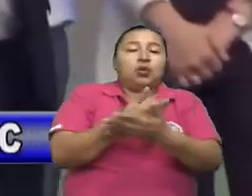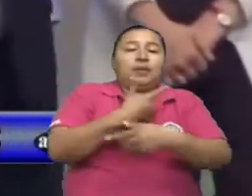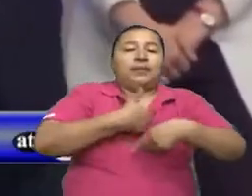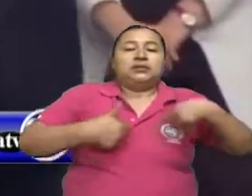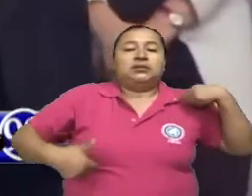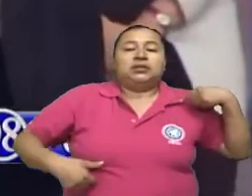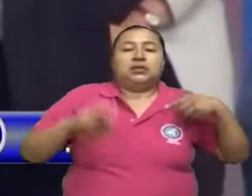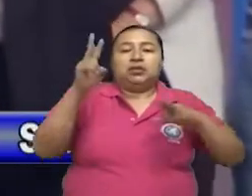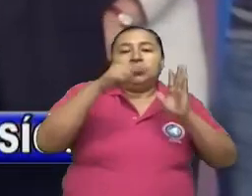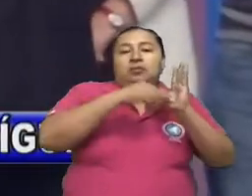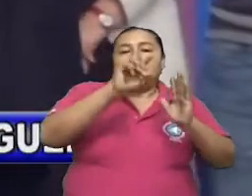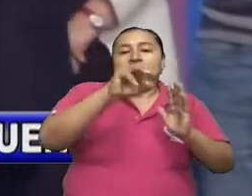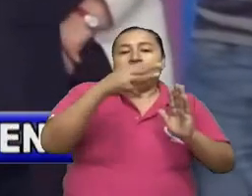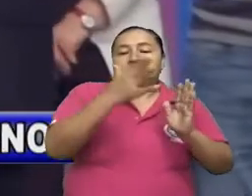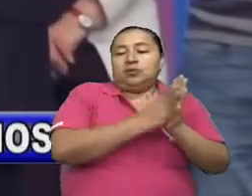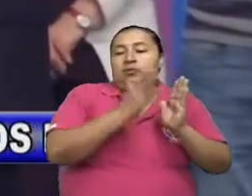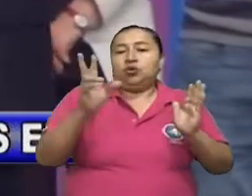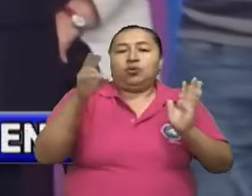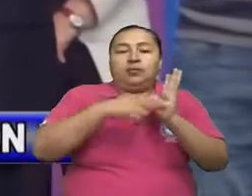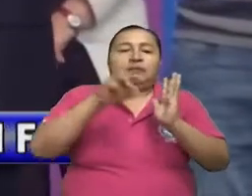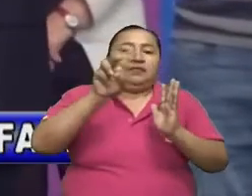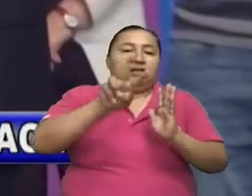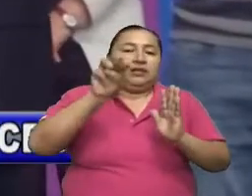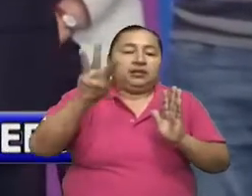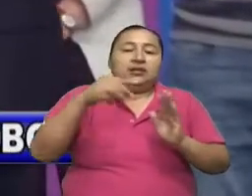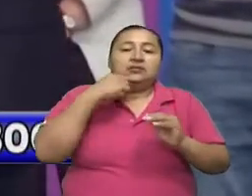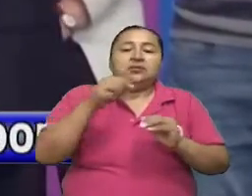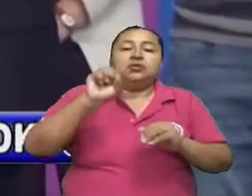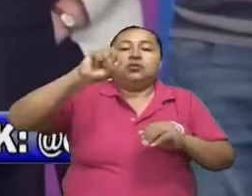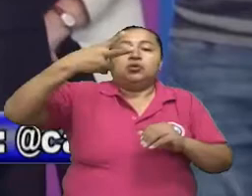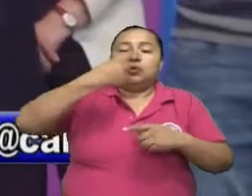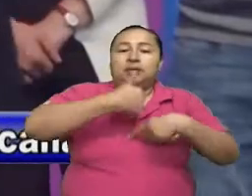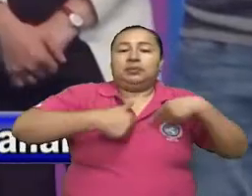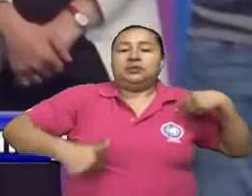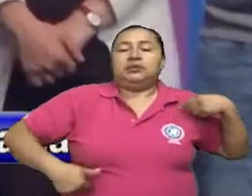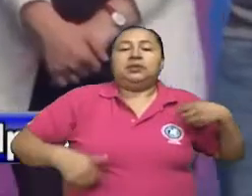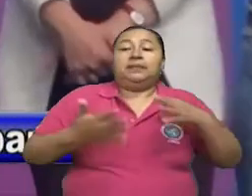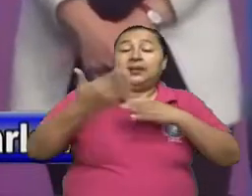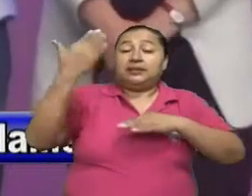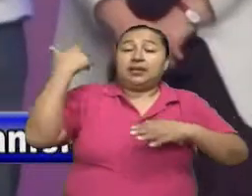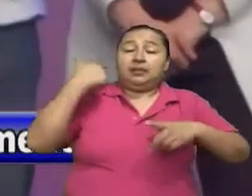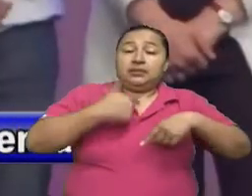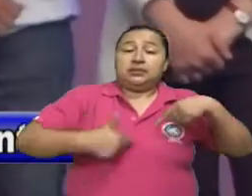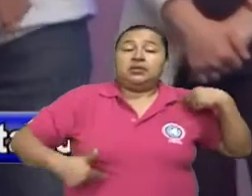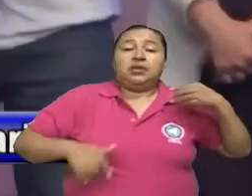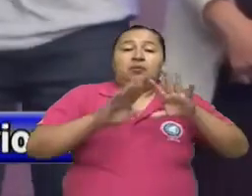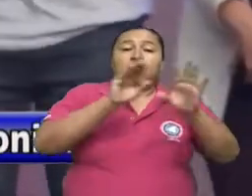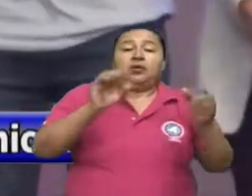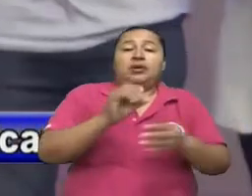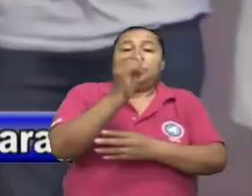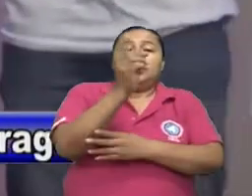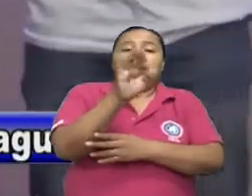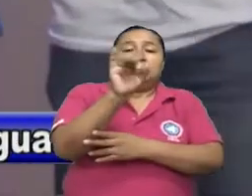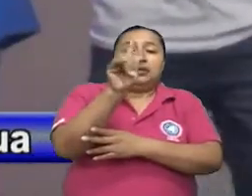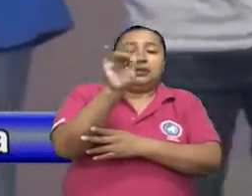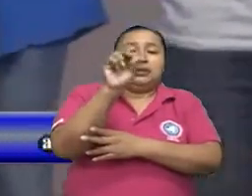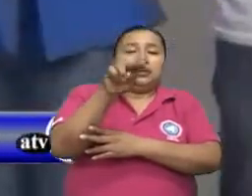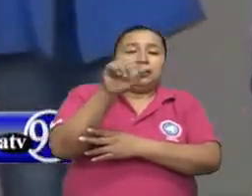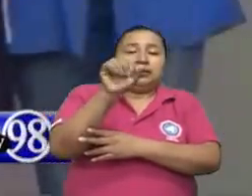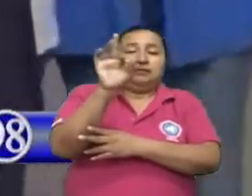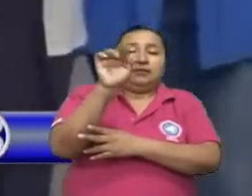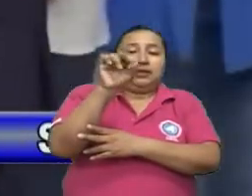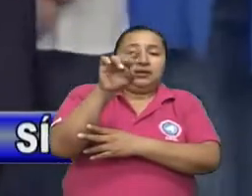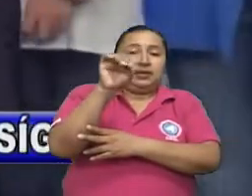periodo 2019 al 2023, así como vicepresidenta a la exmandataria Cristina Fernández de Kirchner.